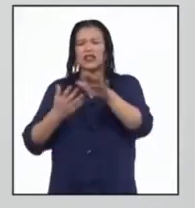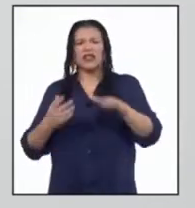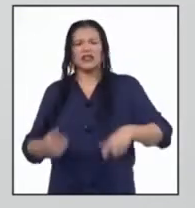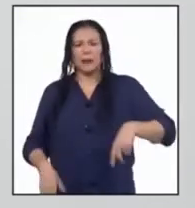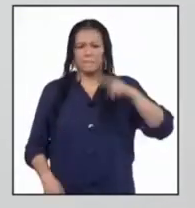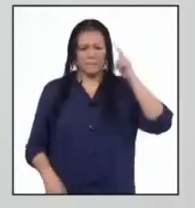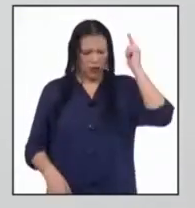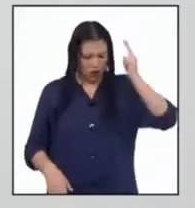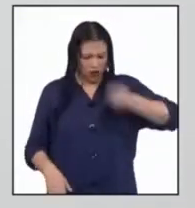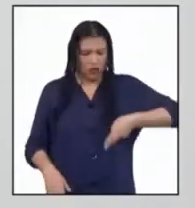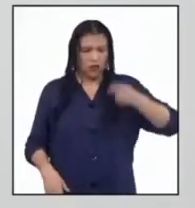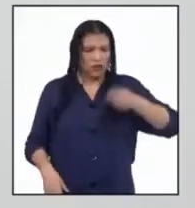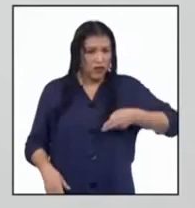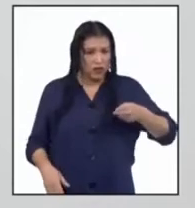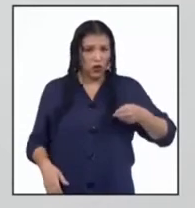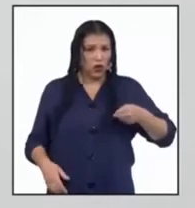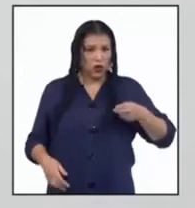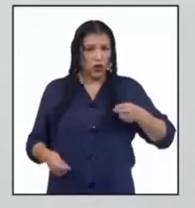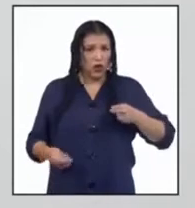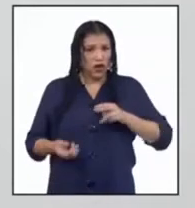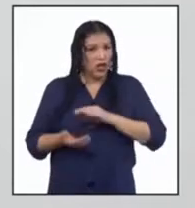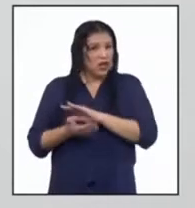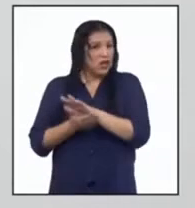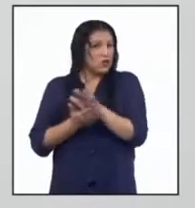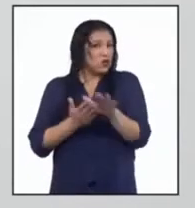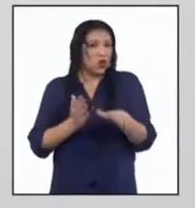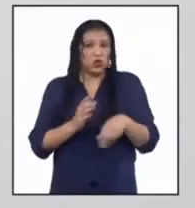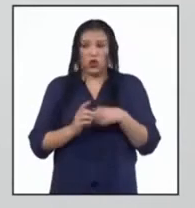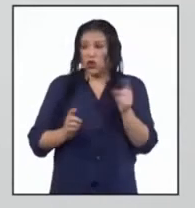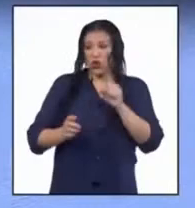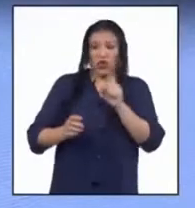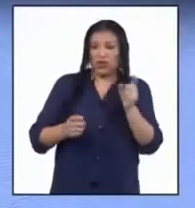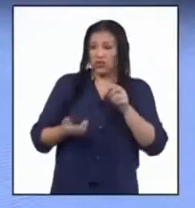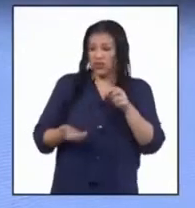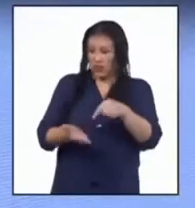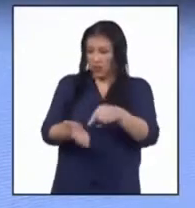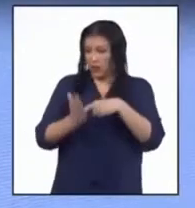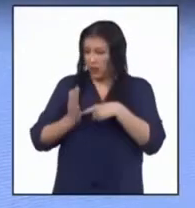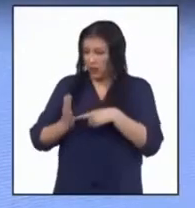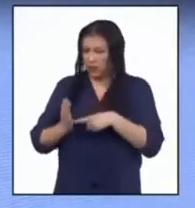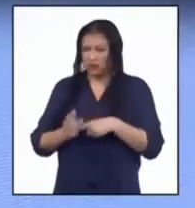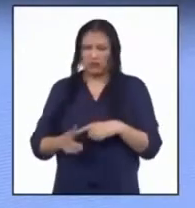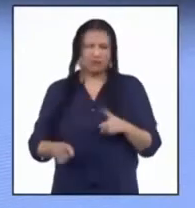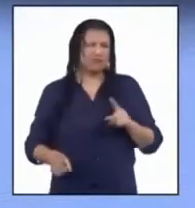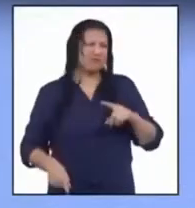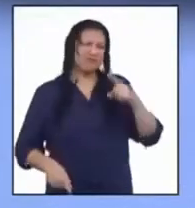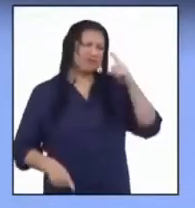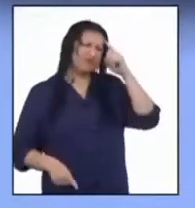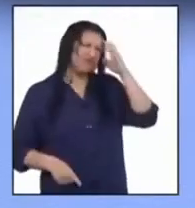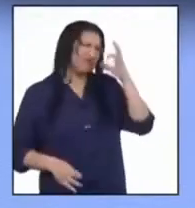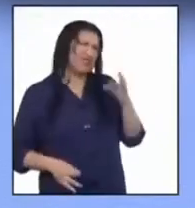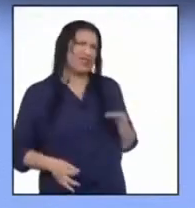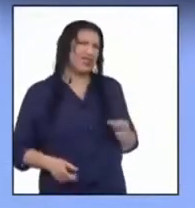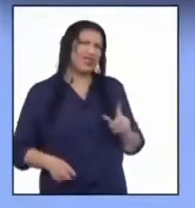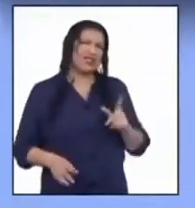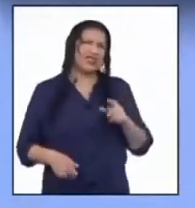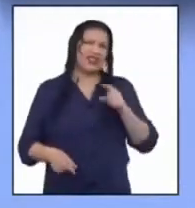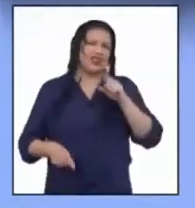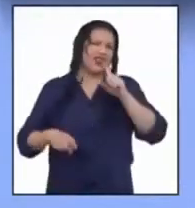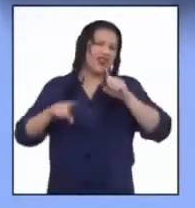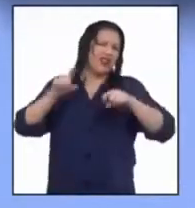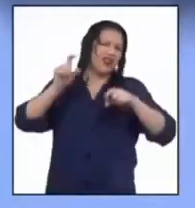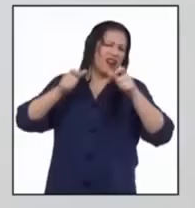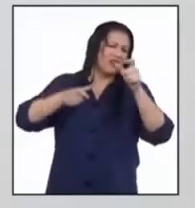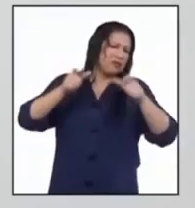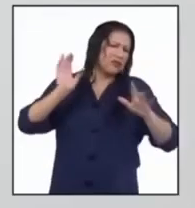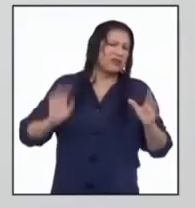terminantemente prohibido todo lo que no fuera obligatorio? No creo que a nadie le podría gustar